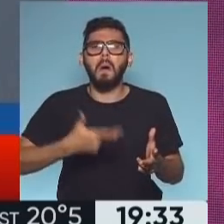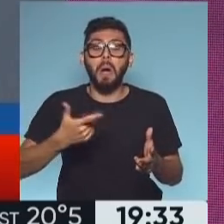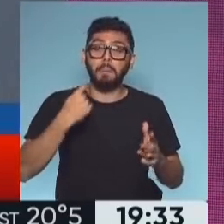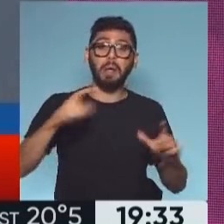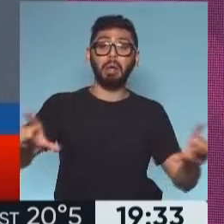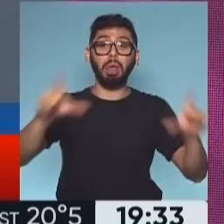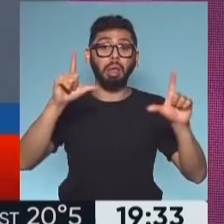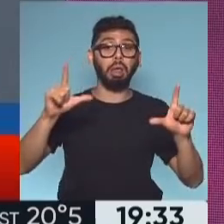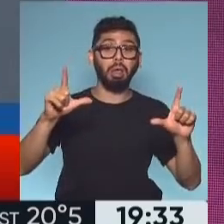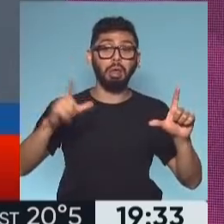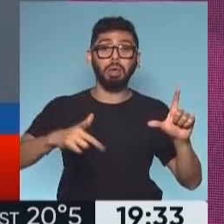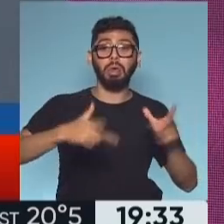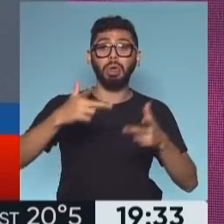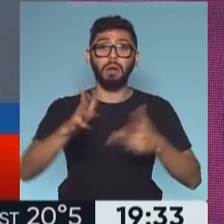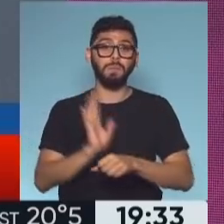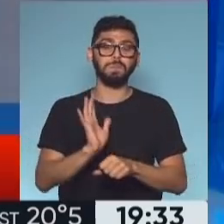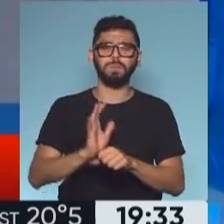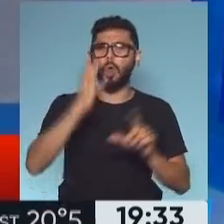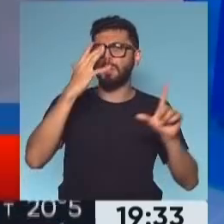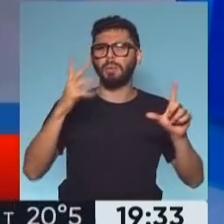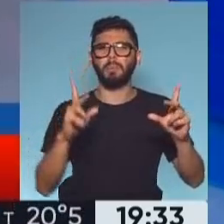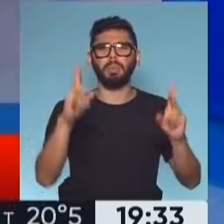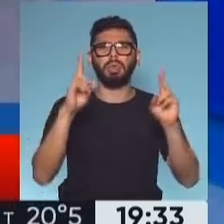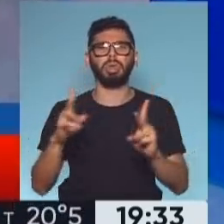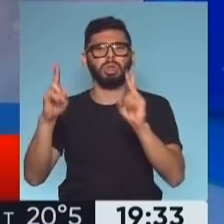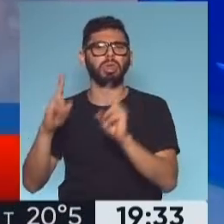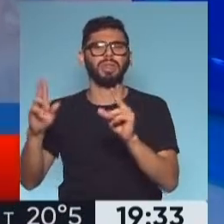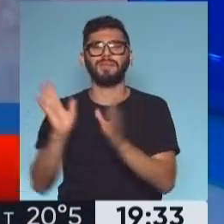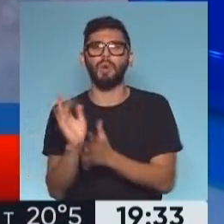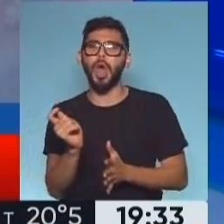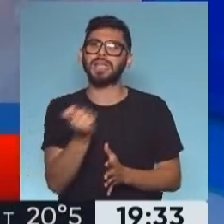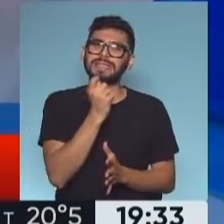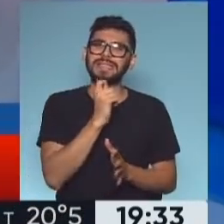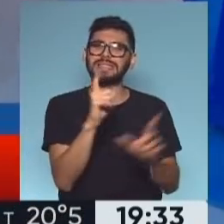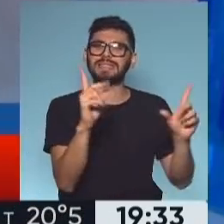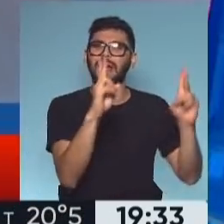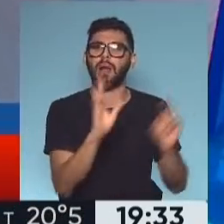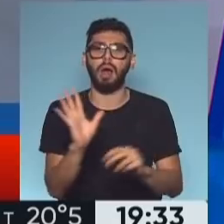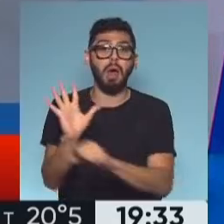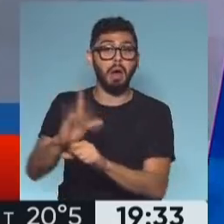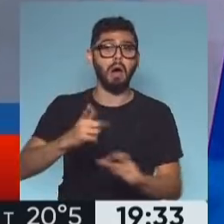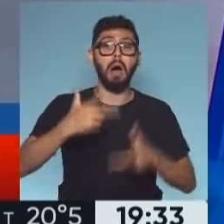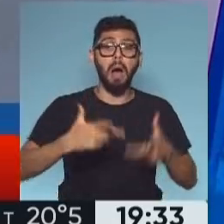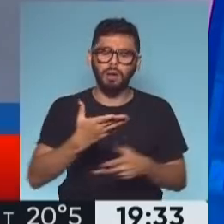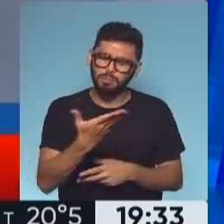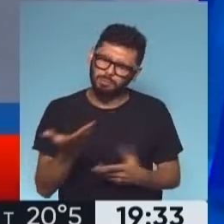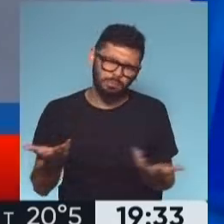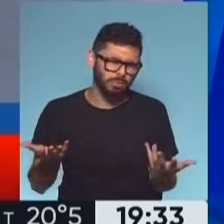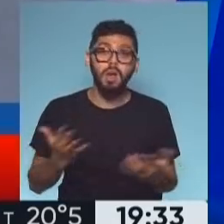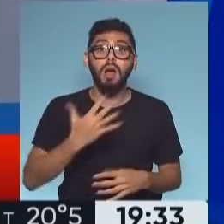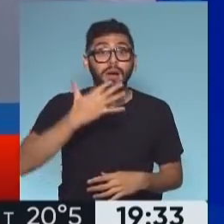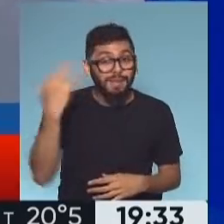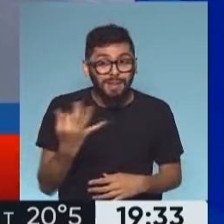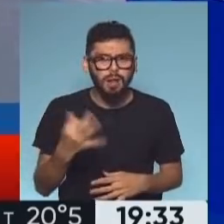que lo escuchen un poquito o para que lo saquen en algún programa de estos donde hacen chistes de las cosas que dijeron. La realidad es que